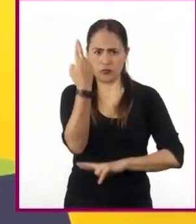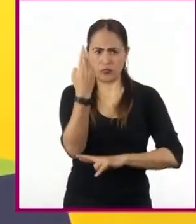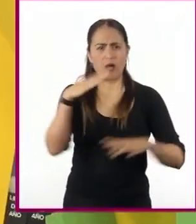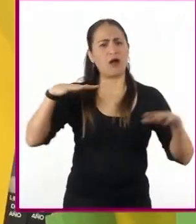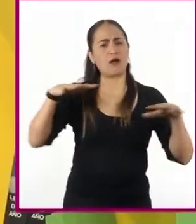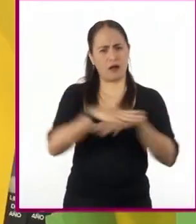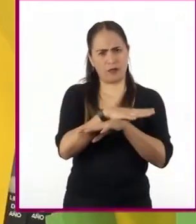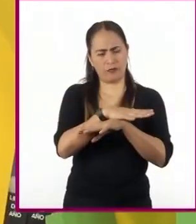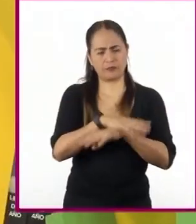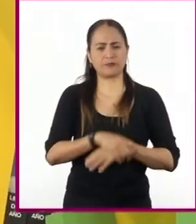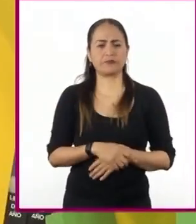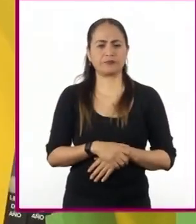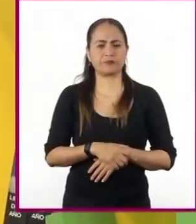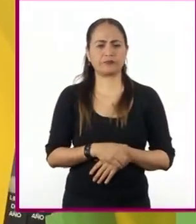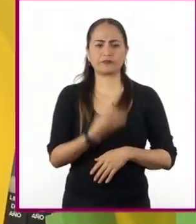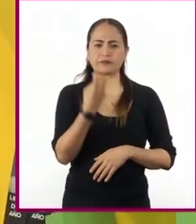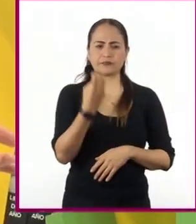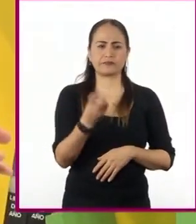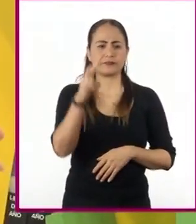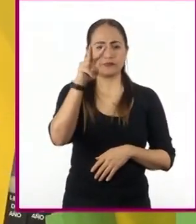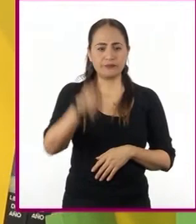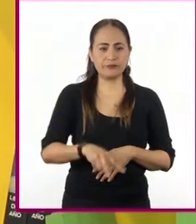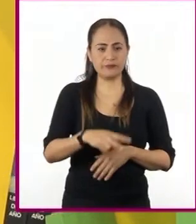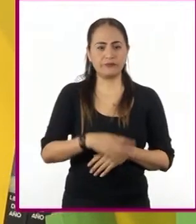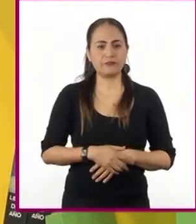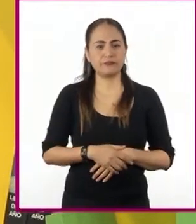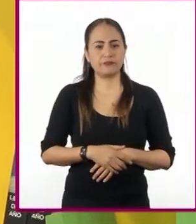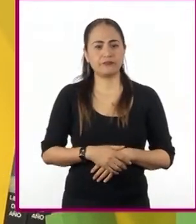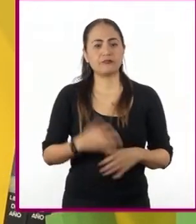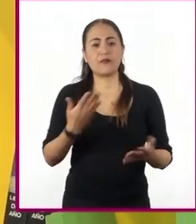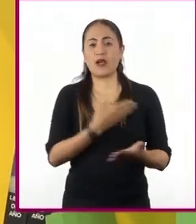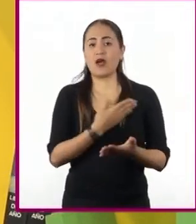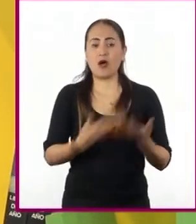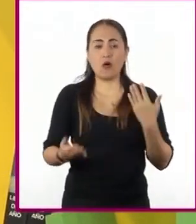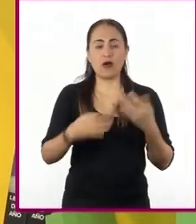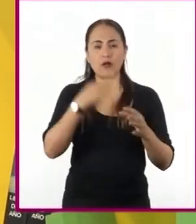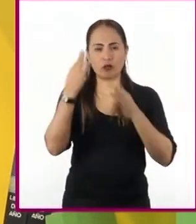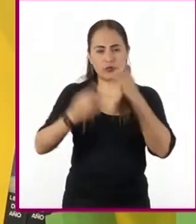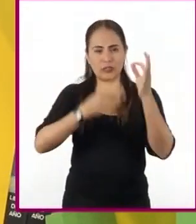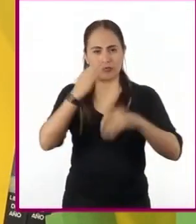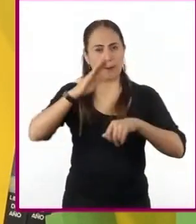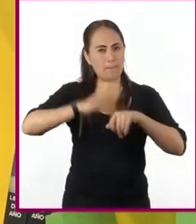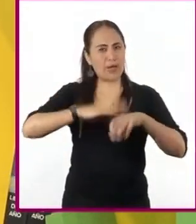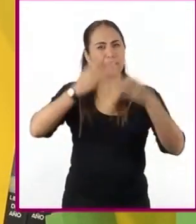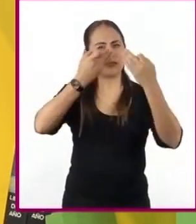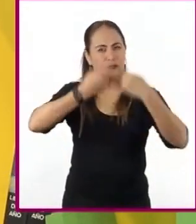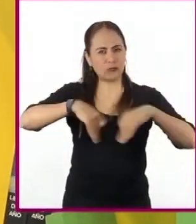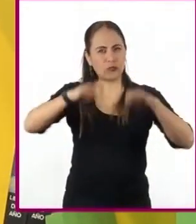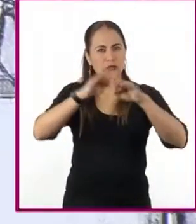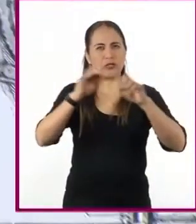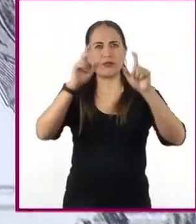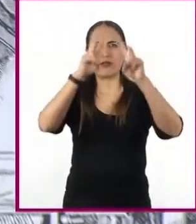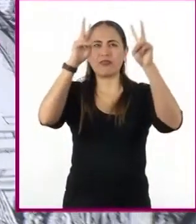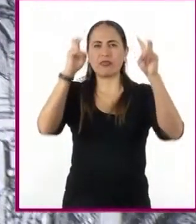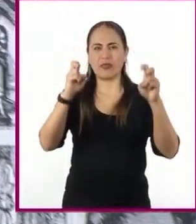cambio. Es verdad. Ahora vamos a leer la noticia principal, empezando por el encabezado y la imagen.